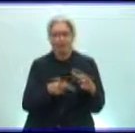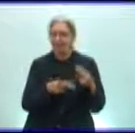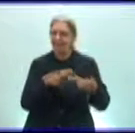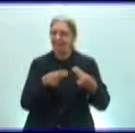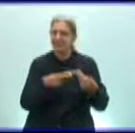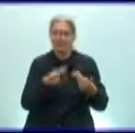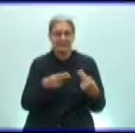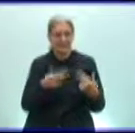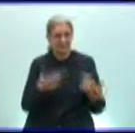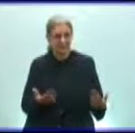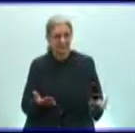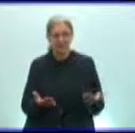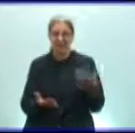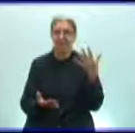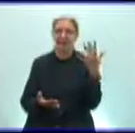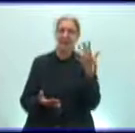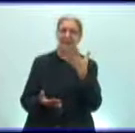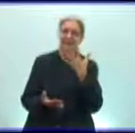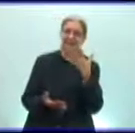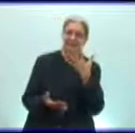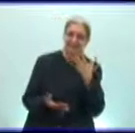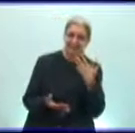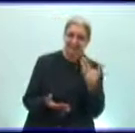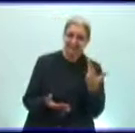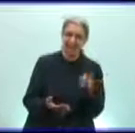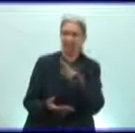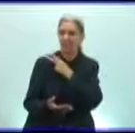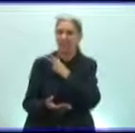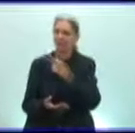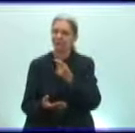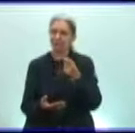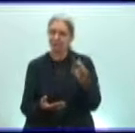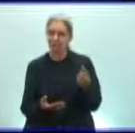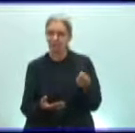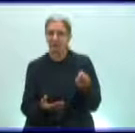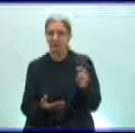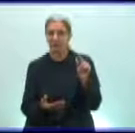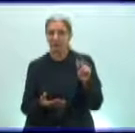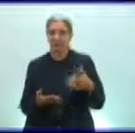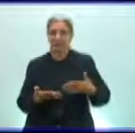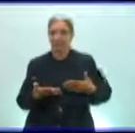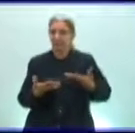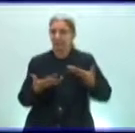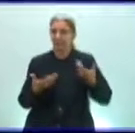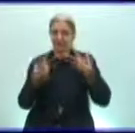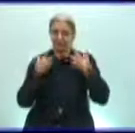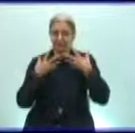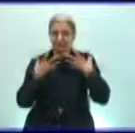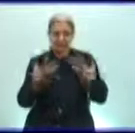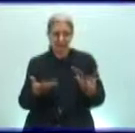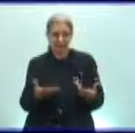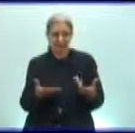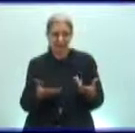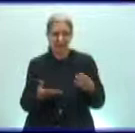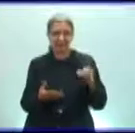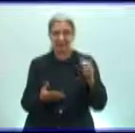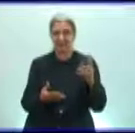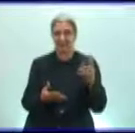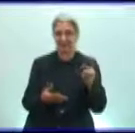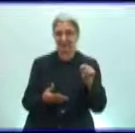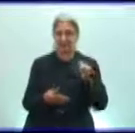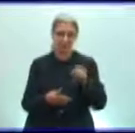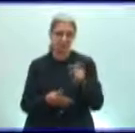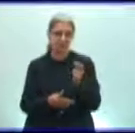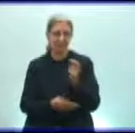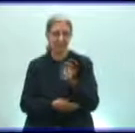conozcan quiénes, qué profesores, qué personalidades, ¿verdad?, de la matemática han contribuido a la enseñanza que hoy ustedes